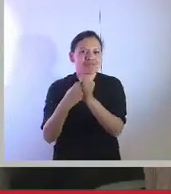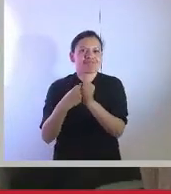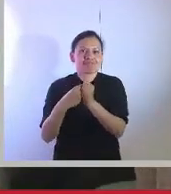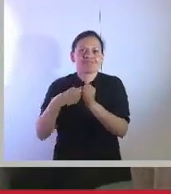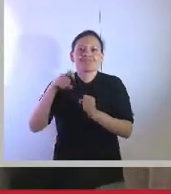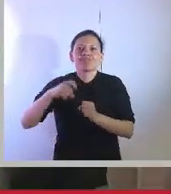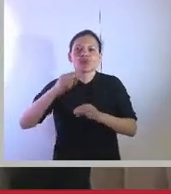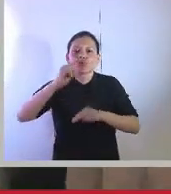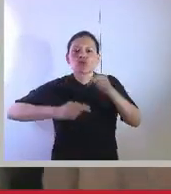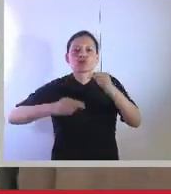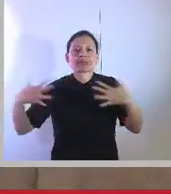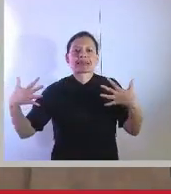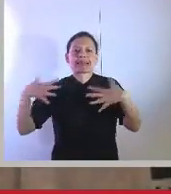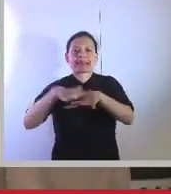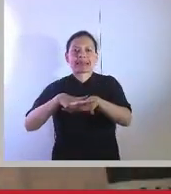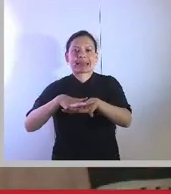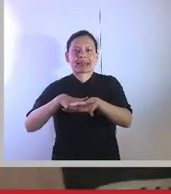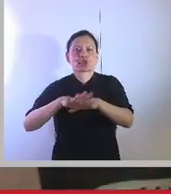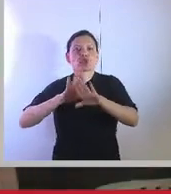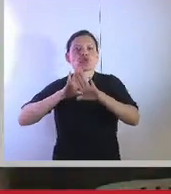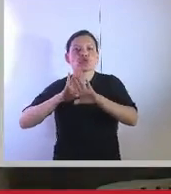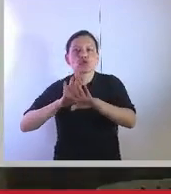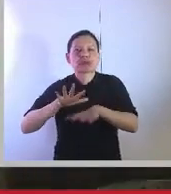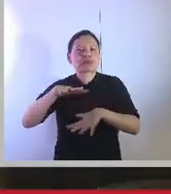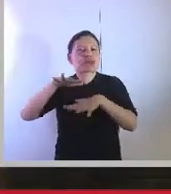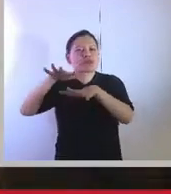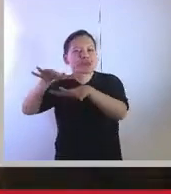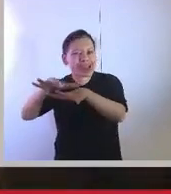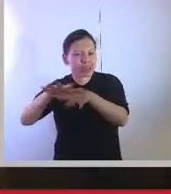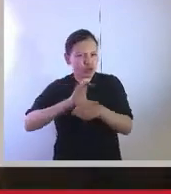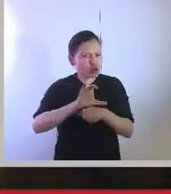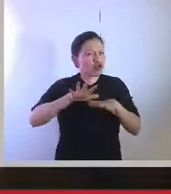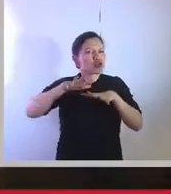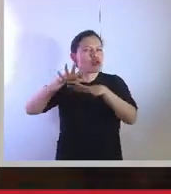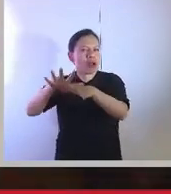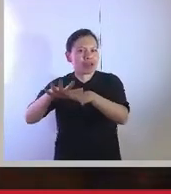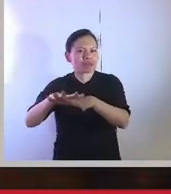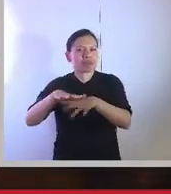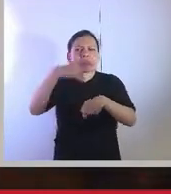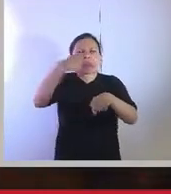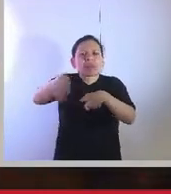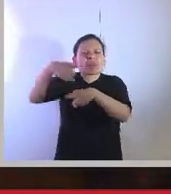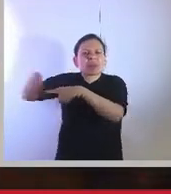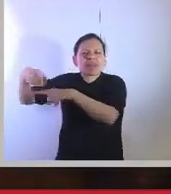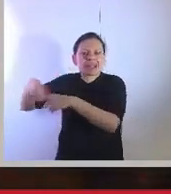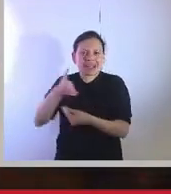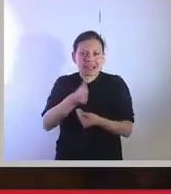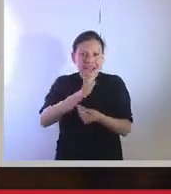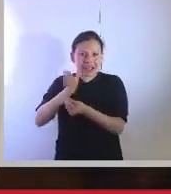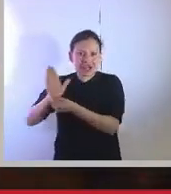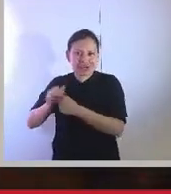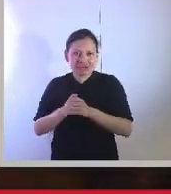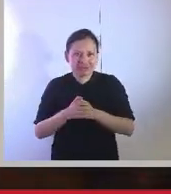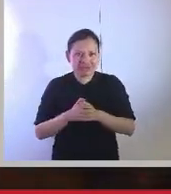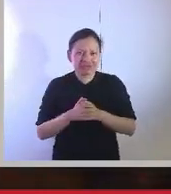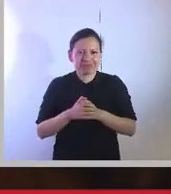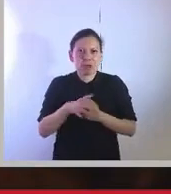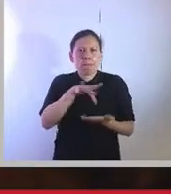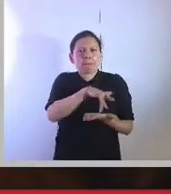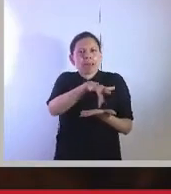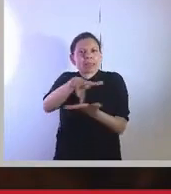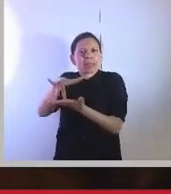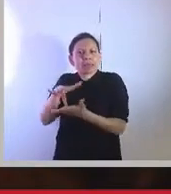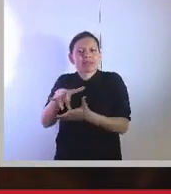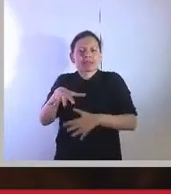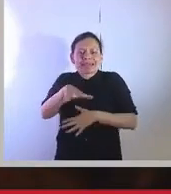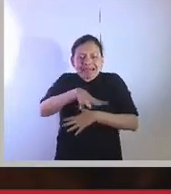constituir la red rural interreligiosa. Es uno de los enfoques y es un mandato del presidente, motivar la participación en todos